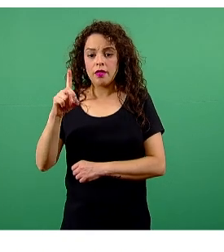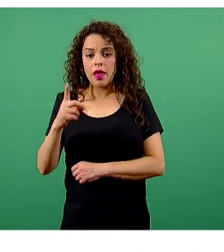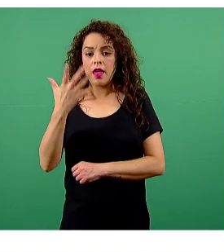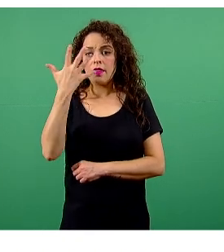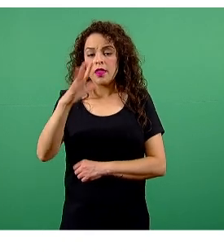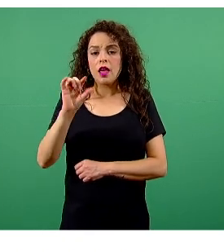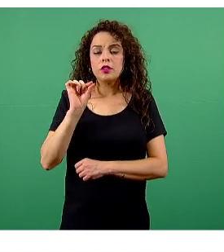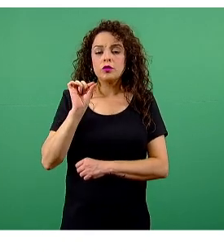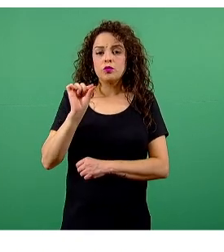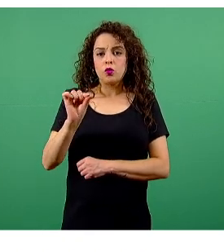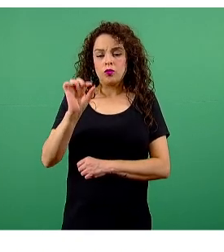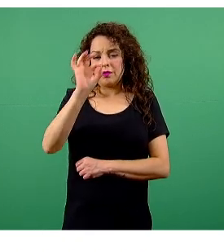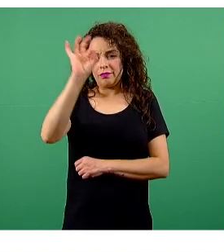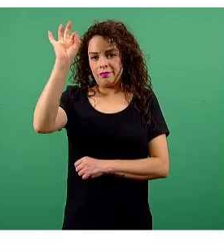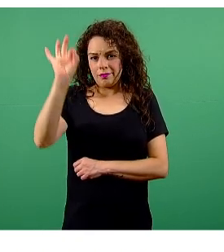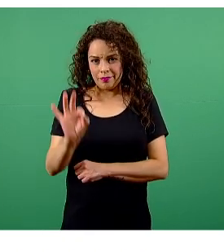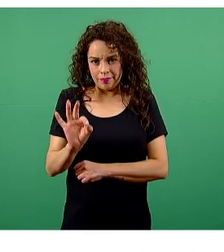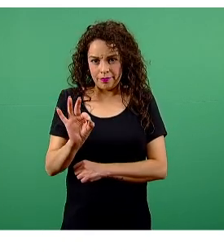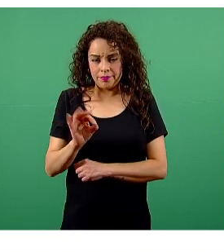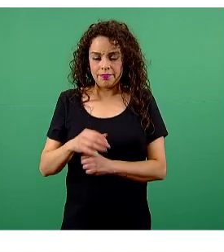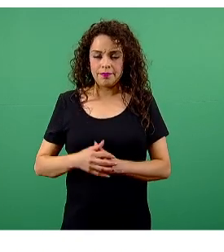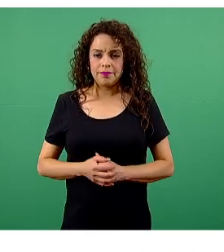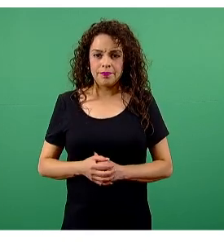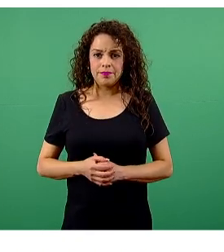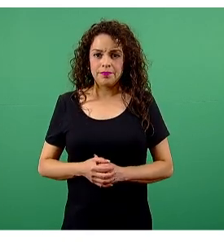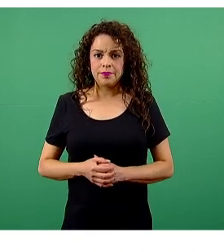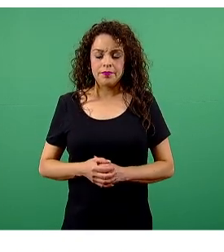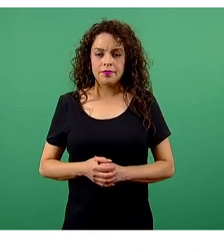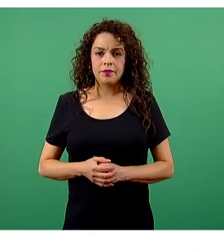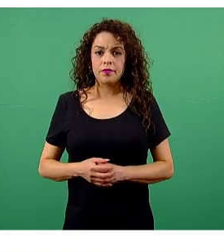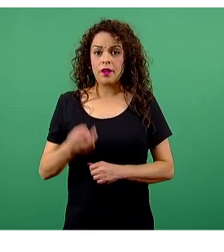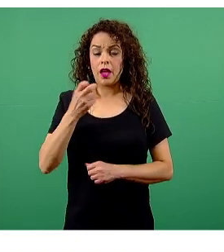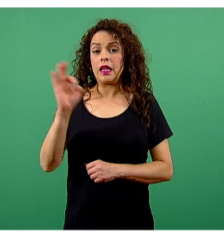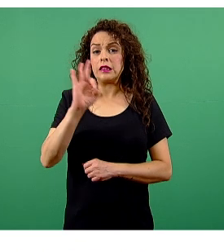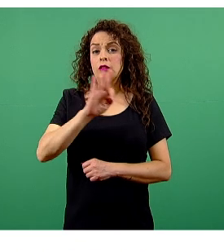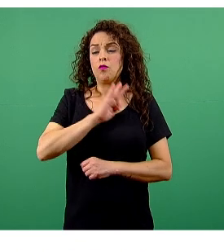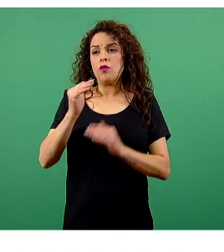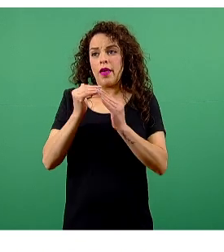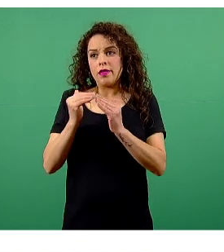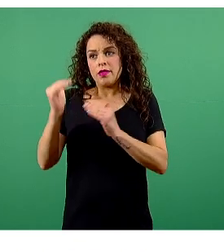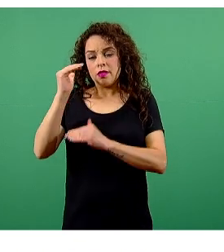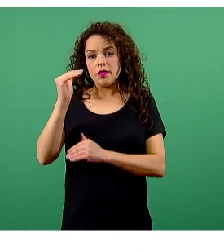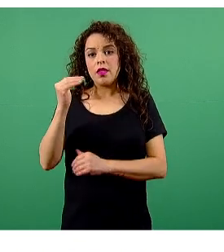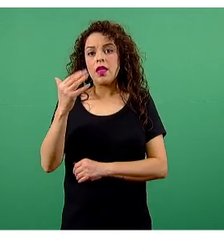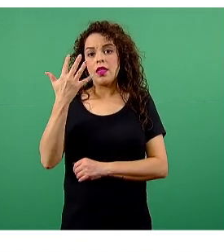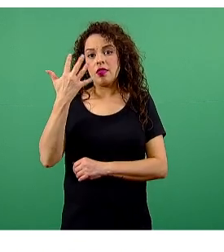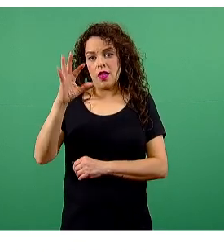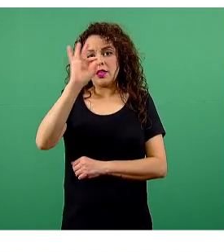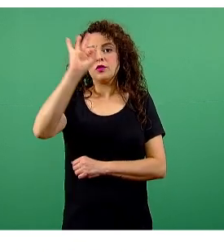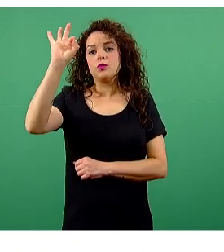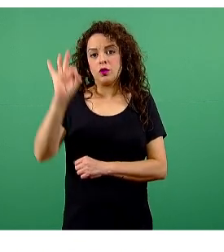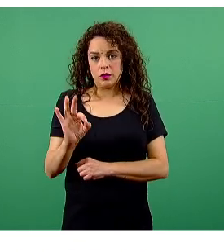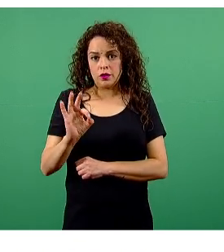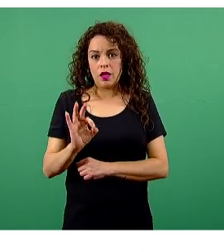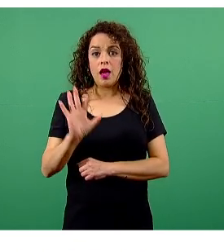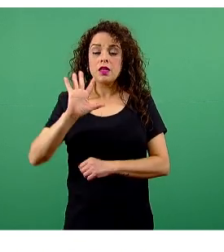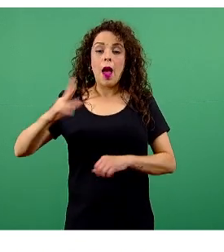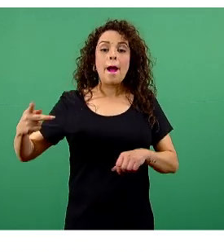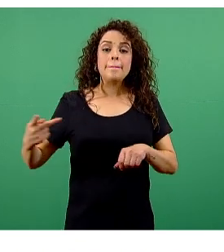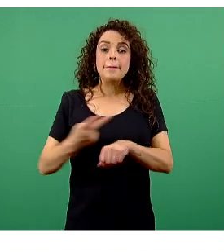puntos porcentuales, posiblemente hubiera un crecimiento adicional de 10 puntos porcentuales después de